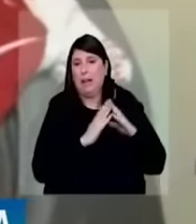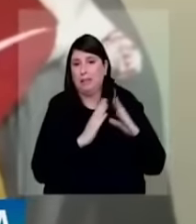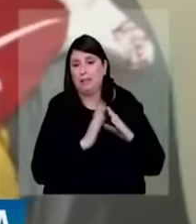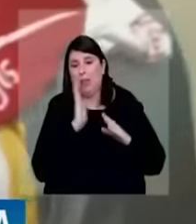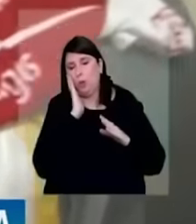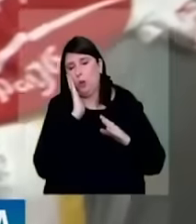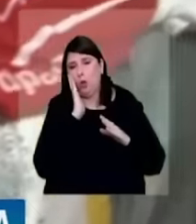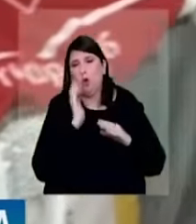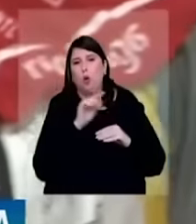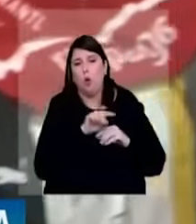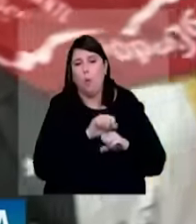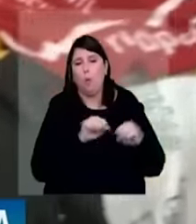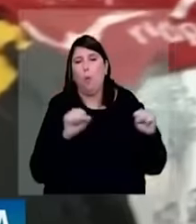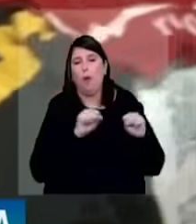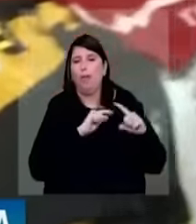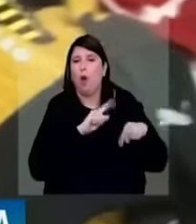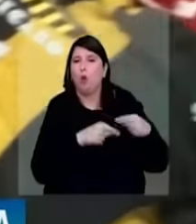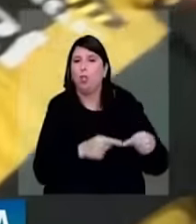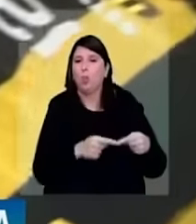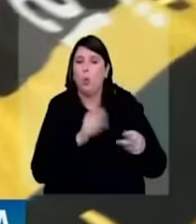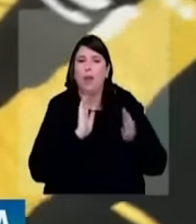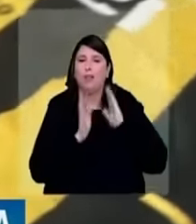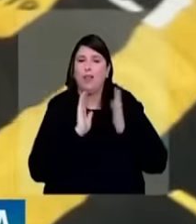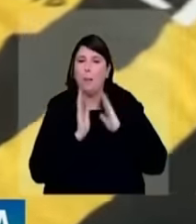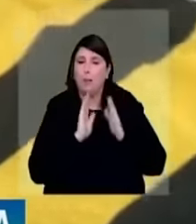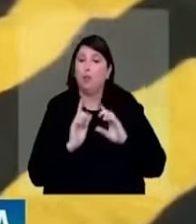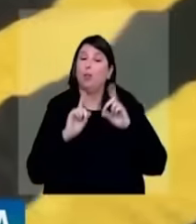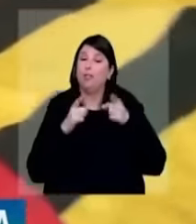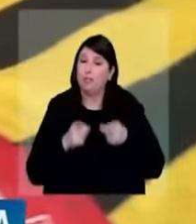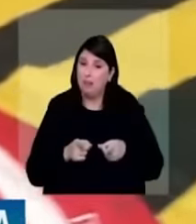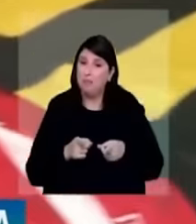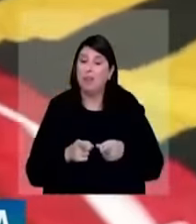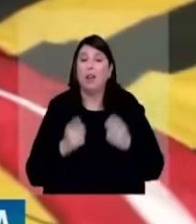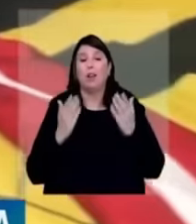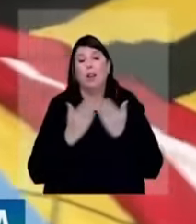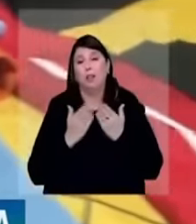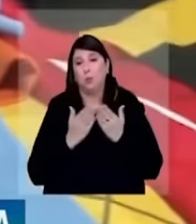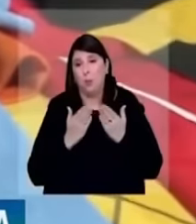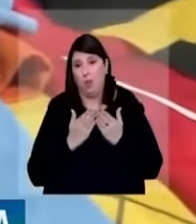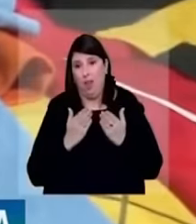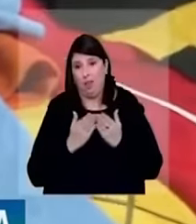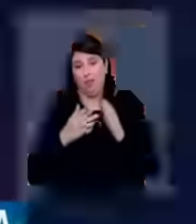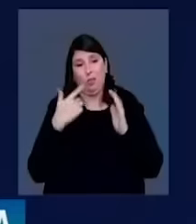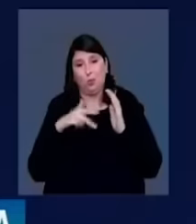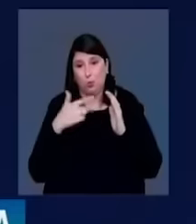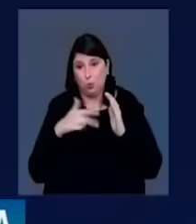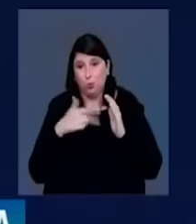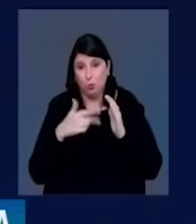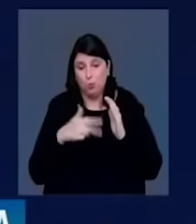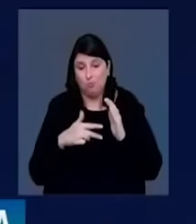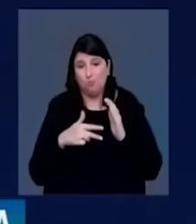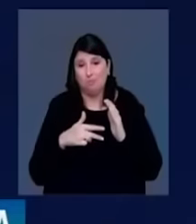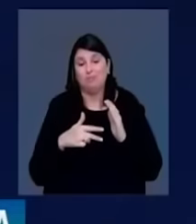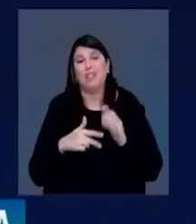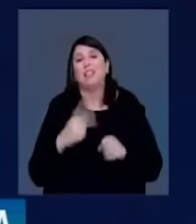pueda continuar su largo tratamiento y también sus estudios, por ahora por Zoom, como lo hizo desde el sanatorio. Cursa